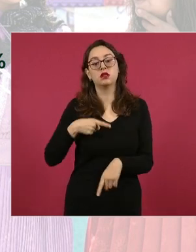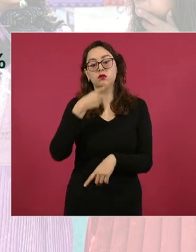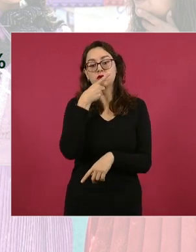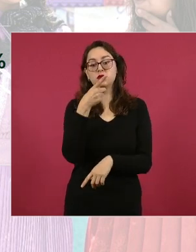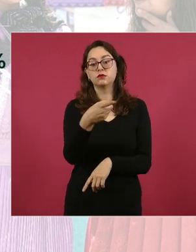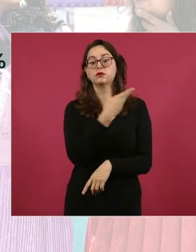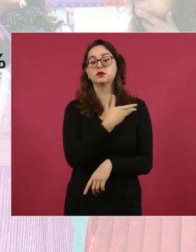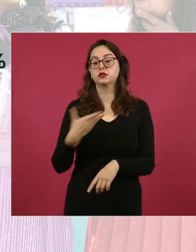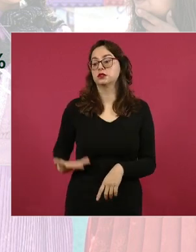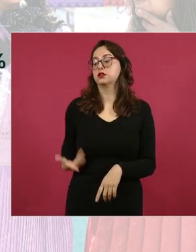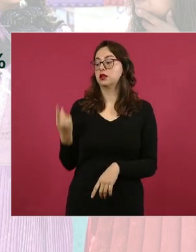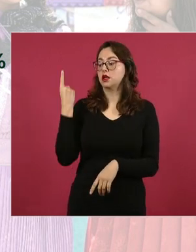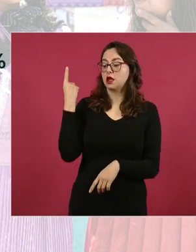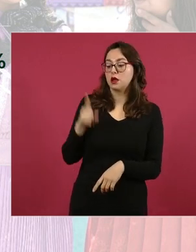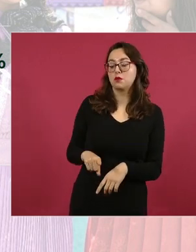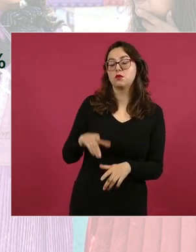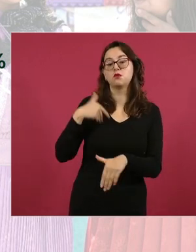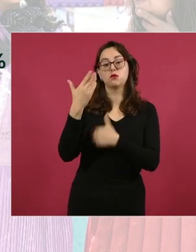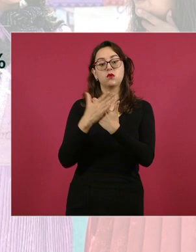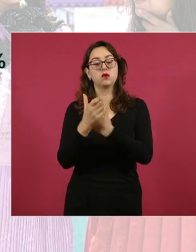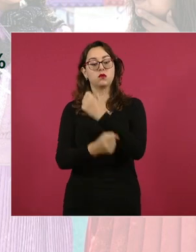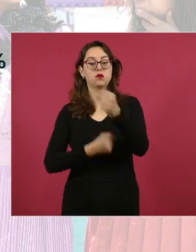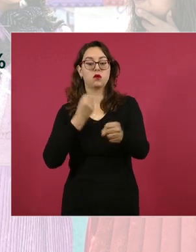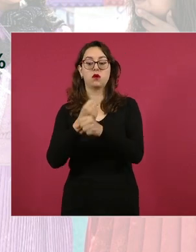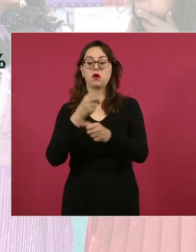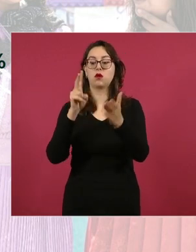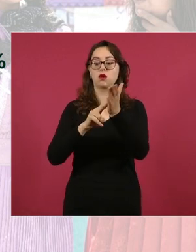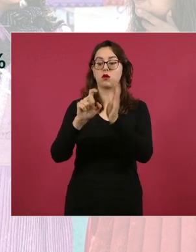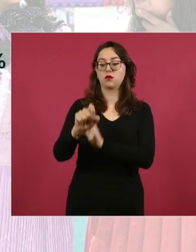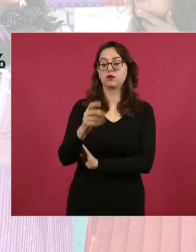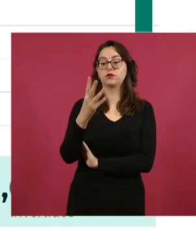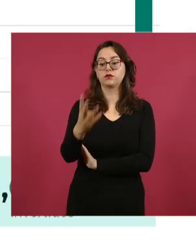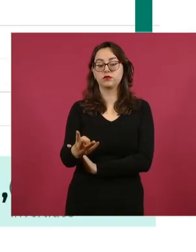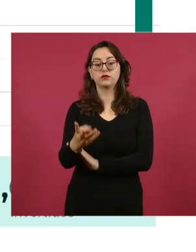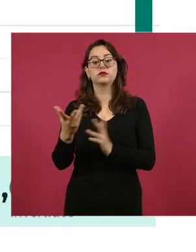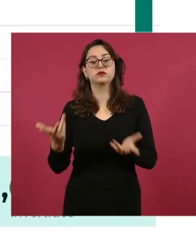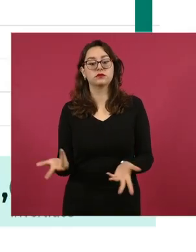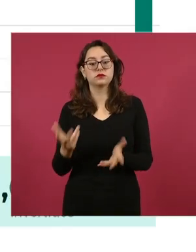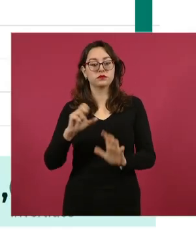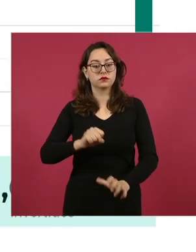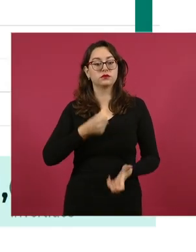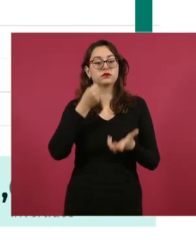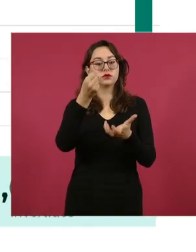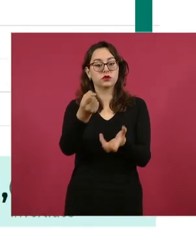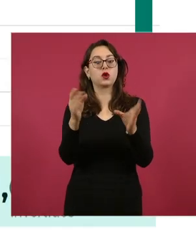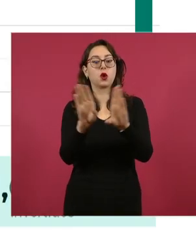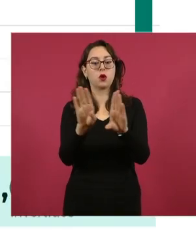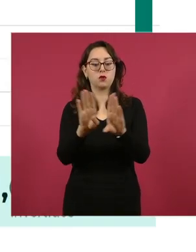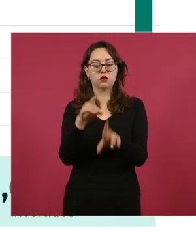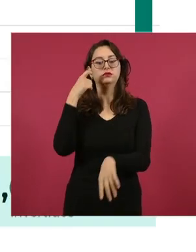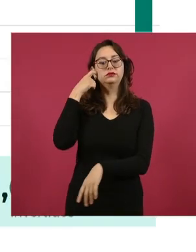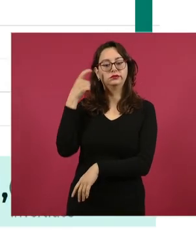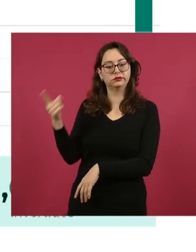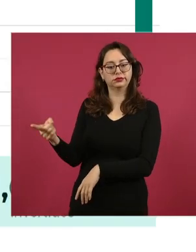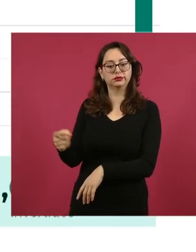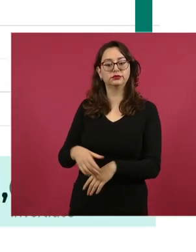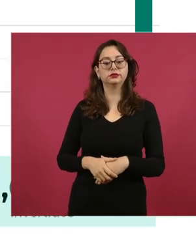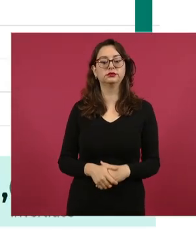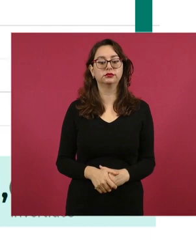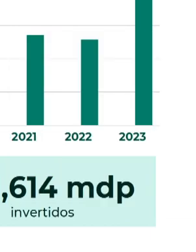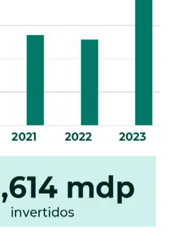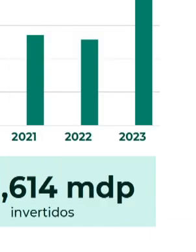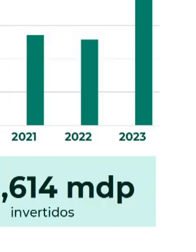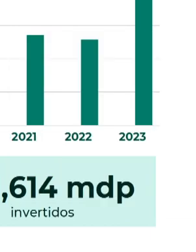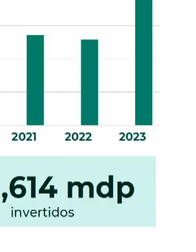presidente, en la cobertura del próximo año proyectamos que se considere la inclusión, la incorporación al programa de aquellas